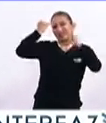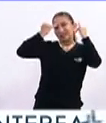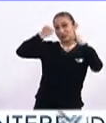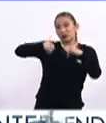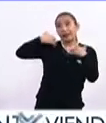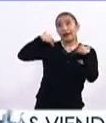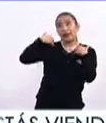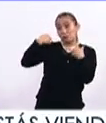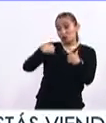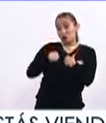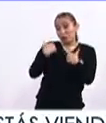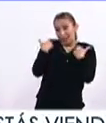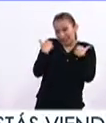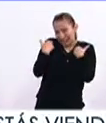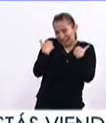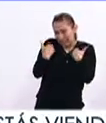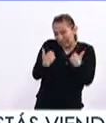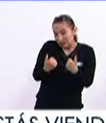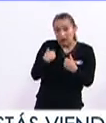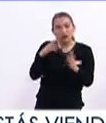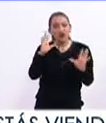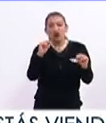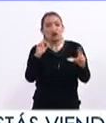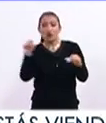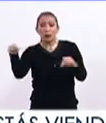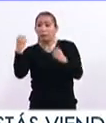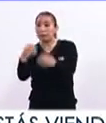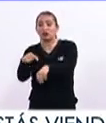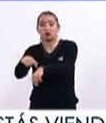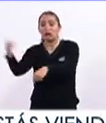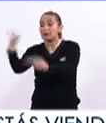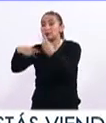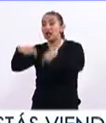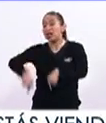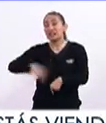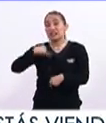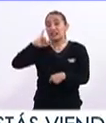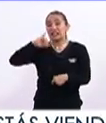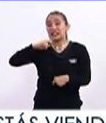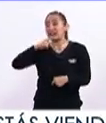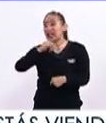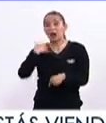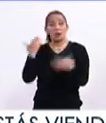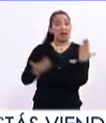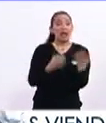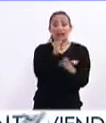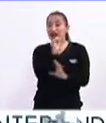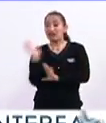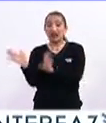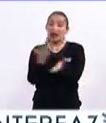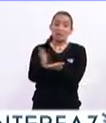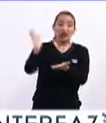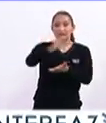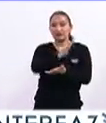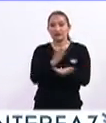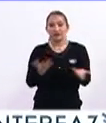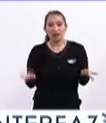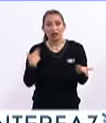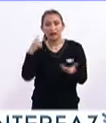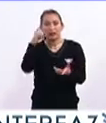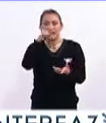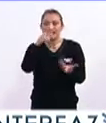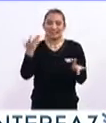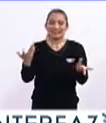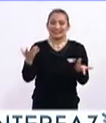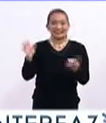yo comprenderé, dicen, no hombre, no pierdes el tiempo, tú viniste aquí a ser ingeniero, no a bailar. Cuesta